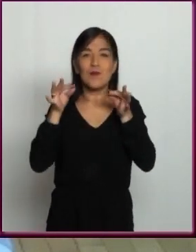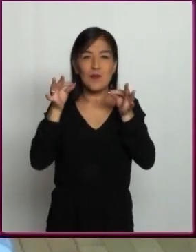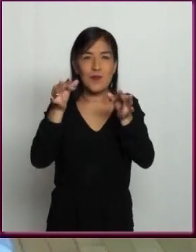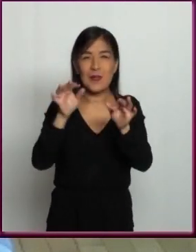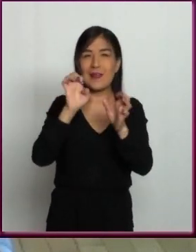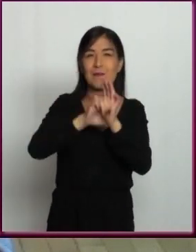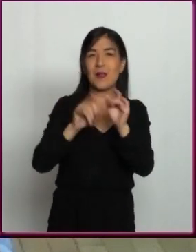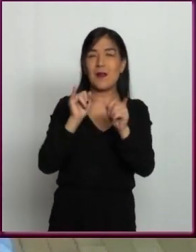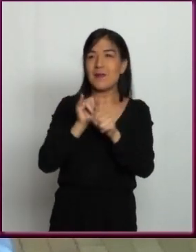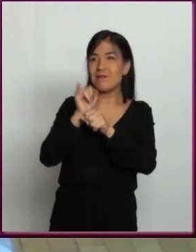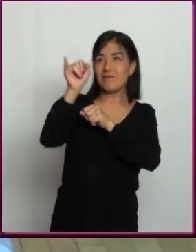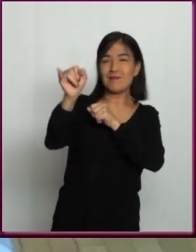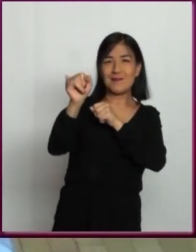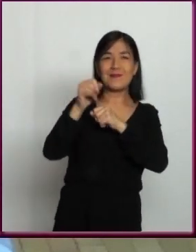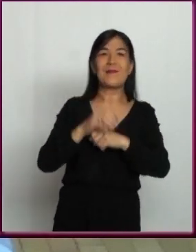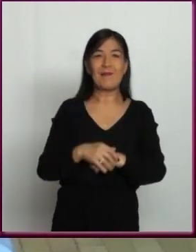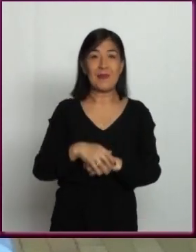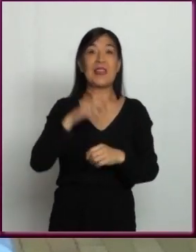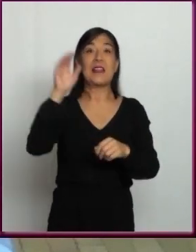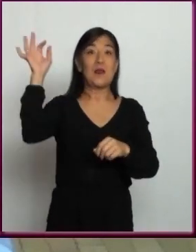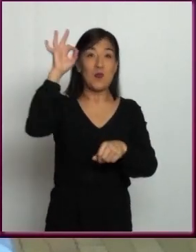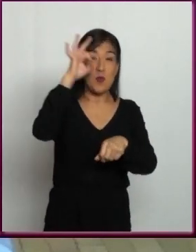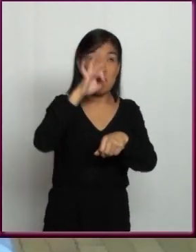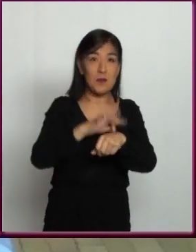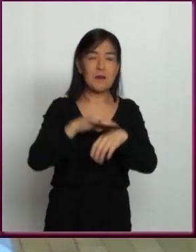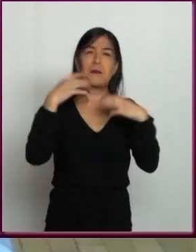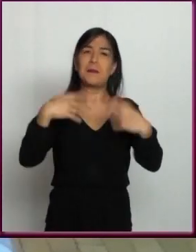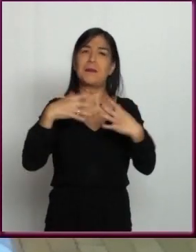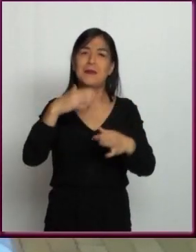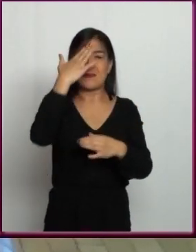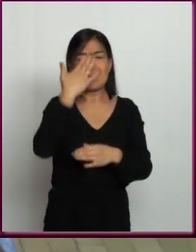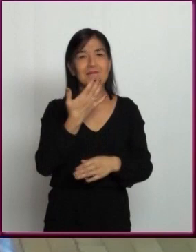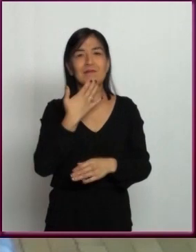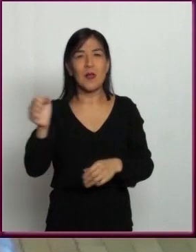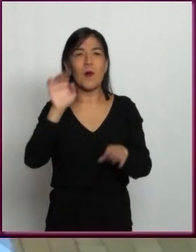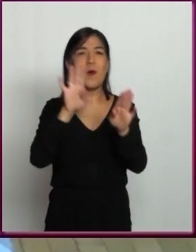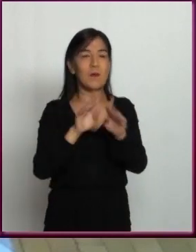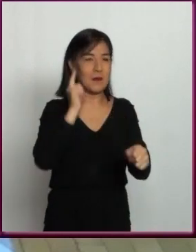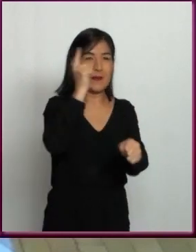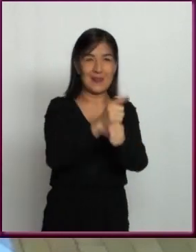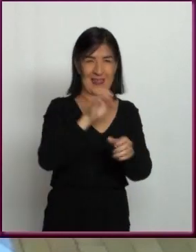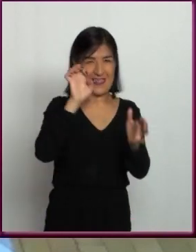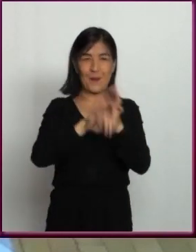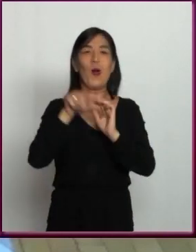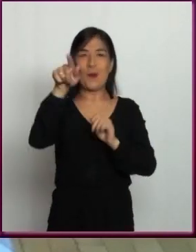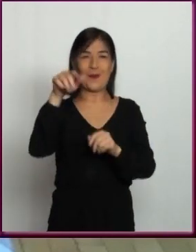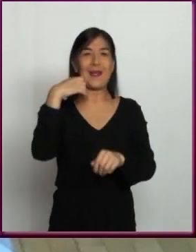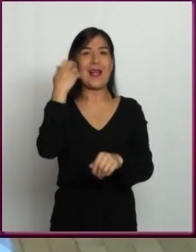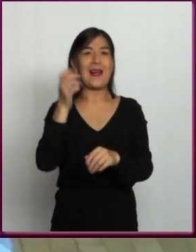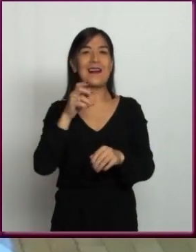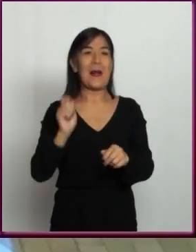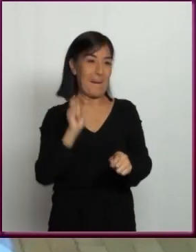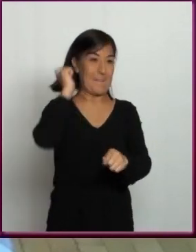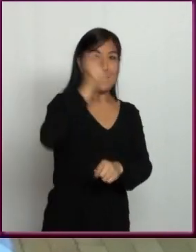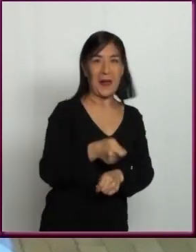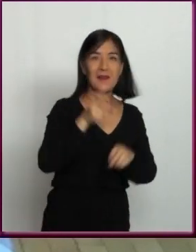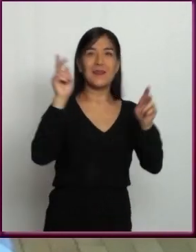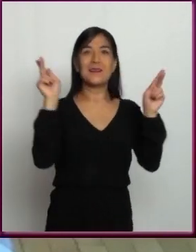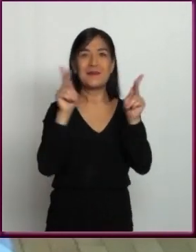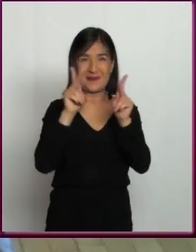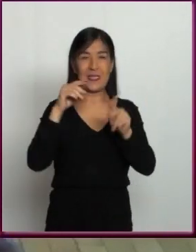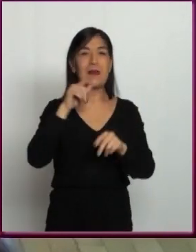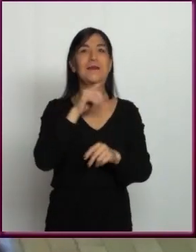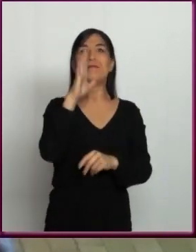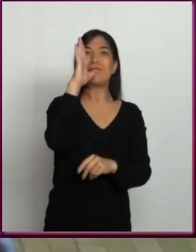distancias. Los insectos son buenísimos para determinar distancias. Trata de pescar una mosca y te vas a dar cuenta de lo que te estoy diciendo.